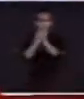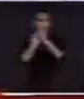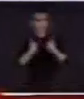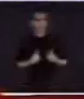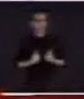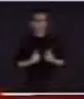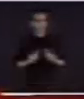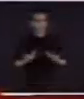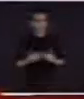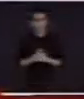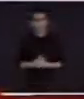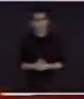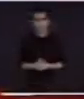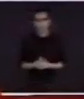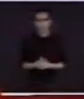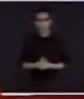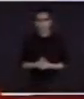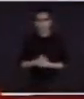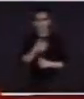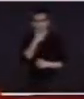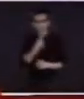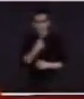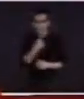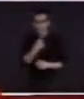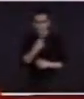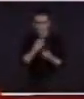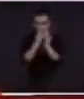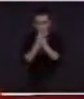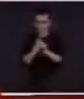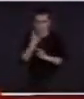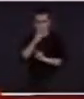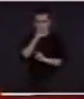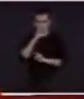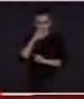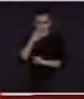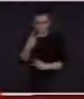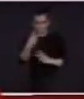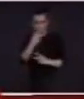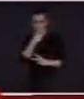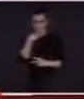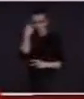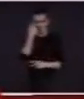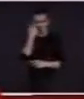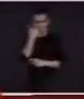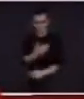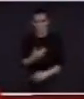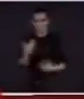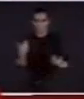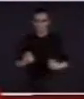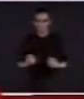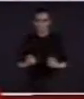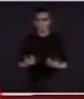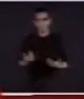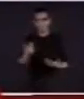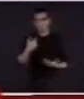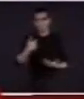cambiar. No era una tarea fácil viendo lo que hay. Toda la